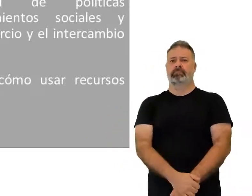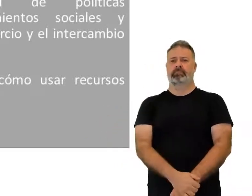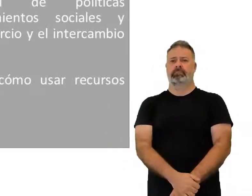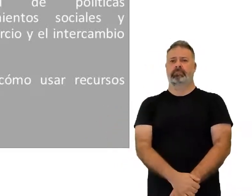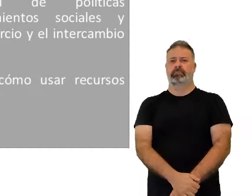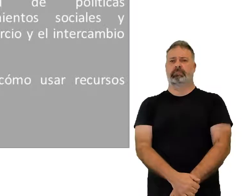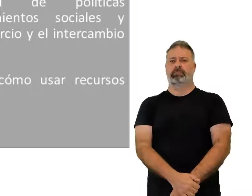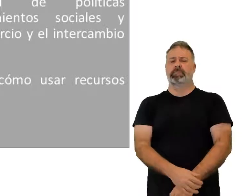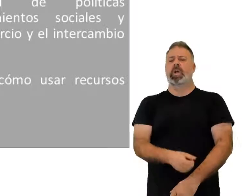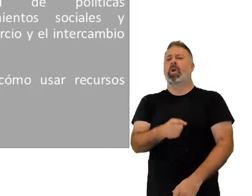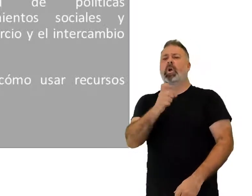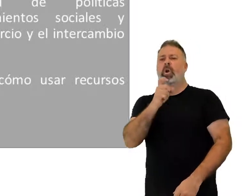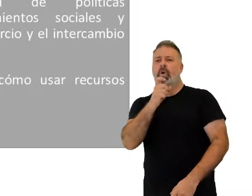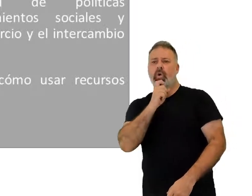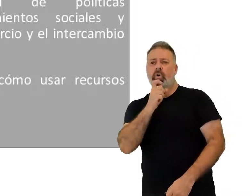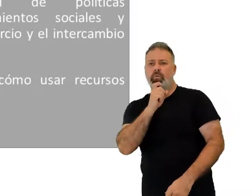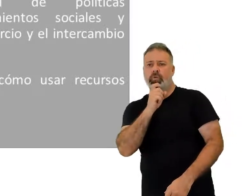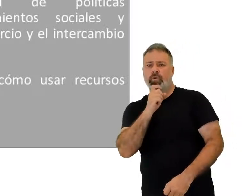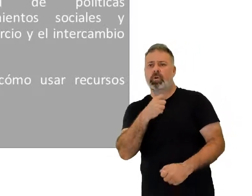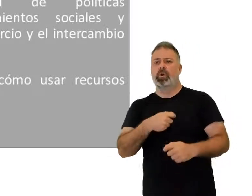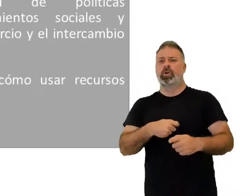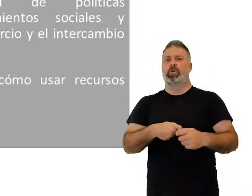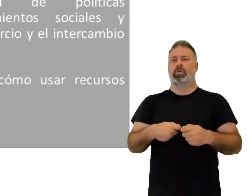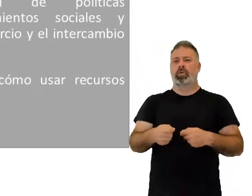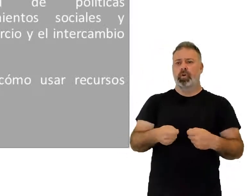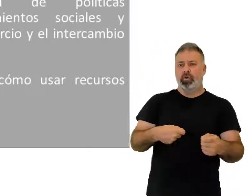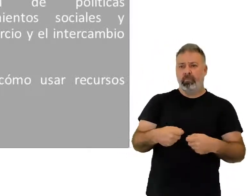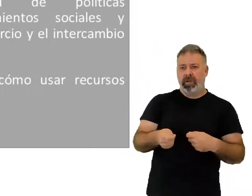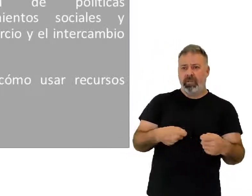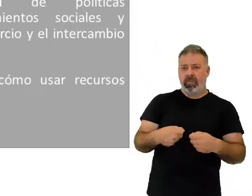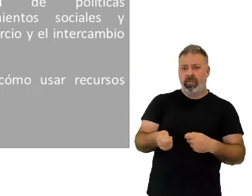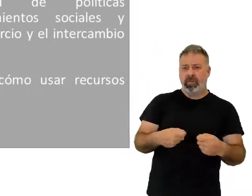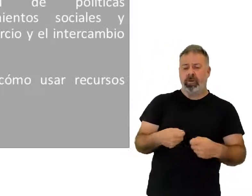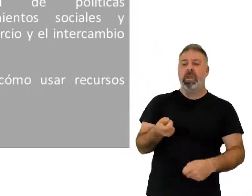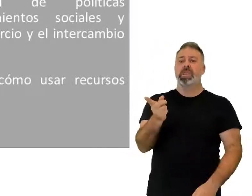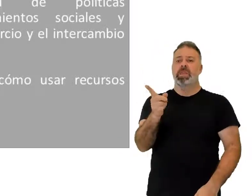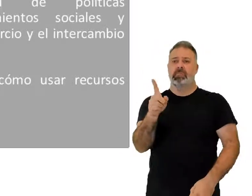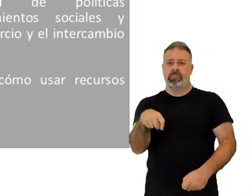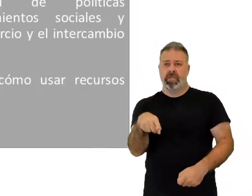a través del comercio y del intercambio de ideas.